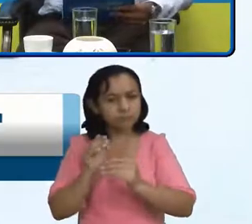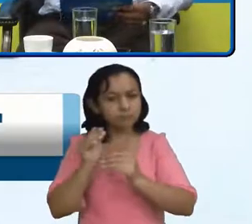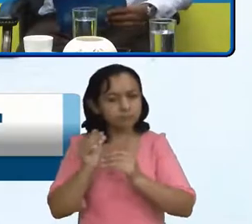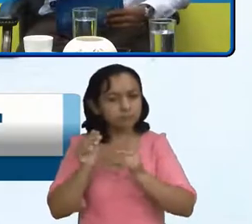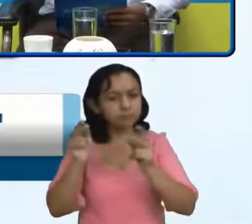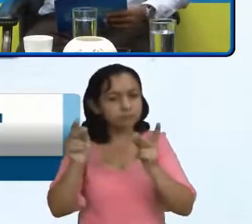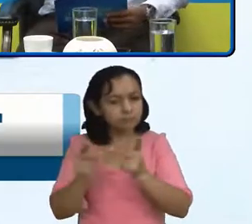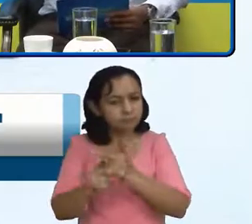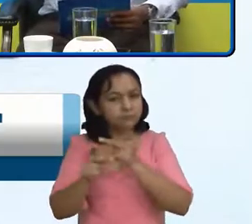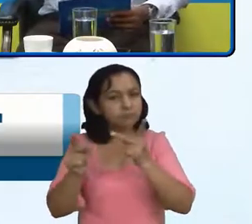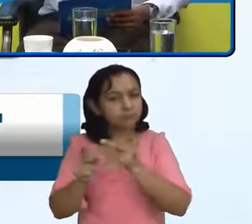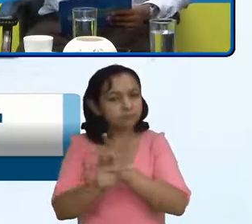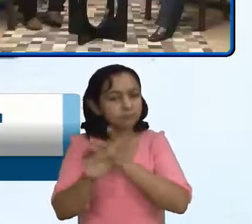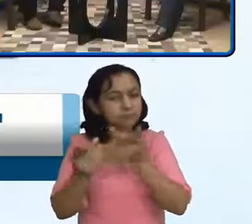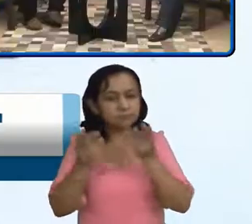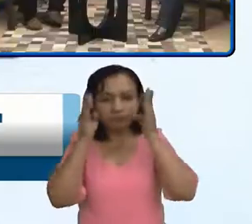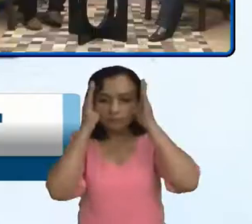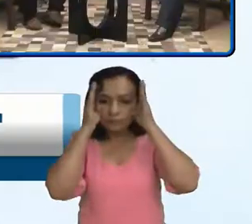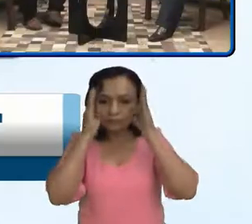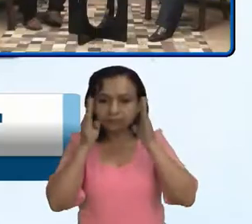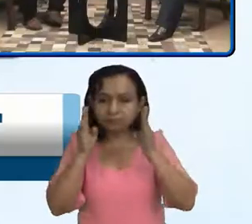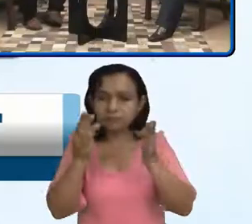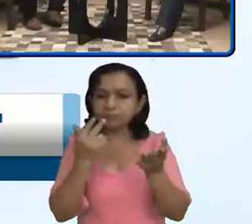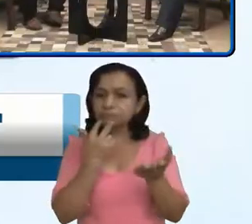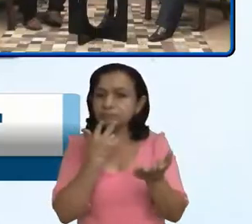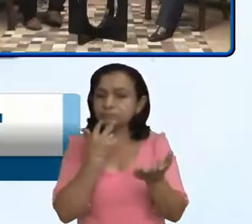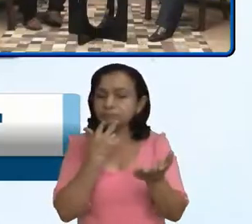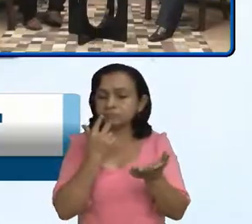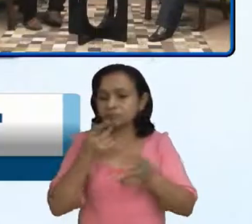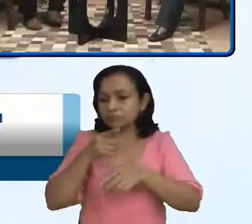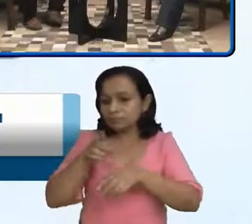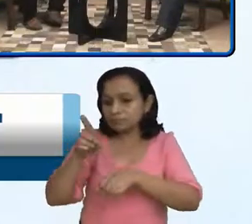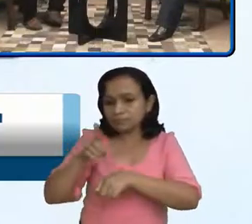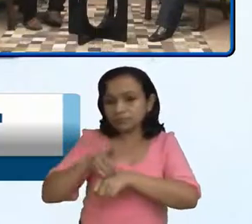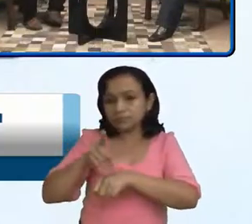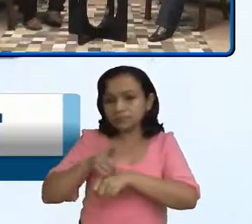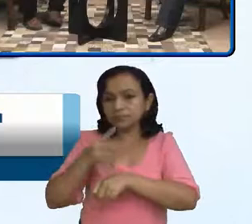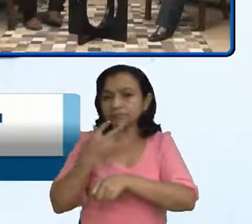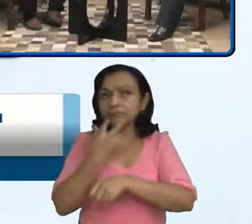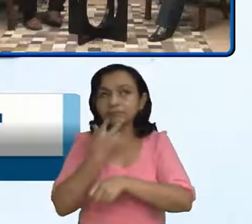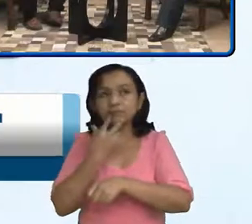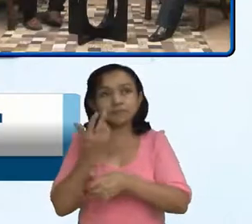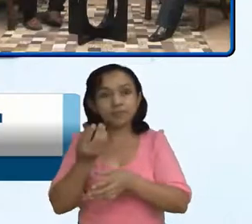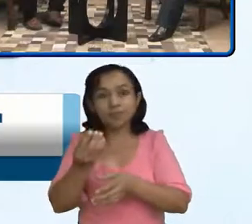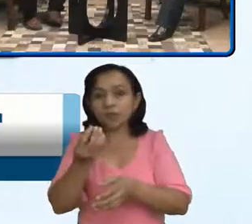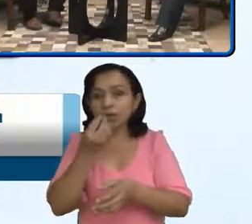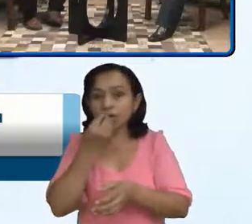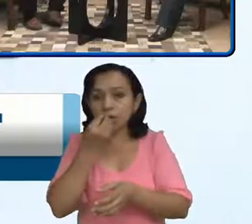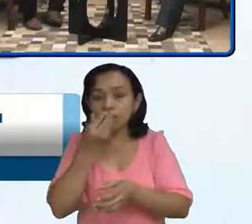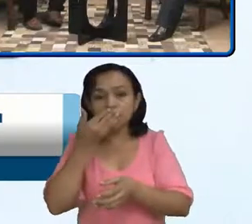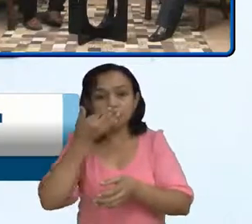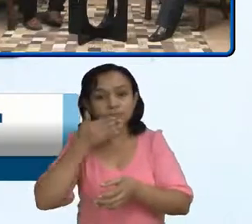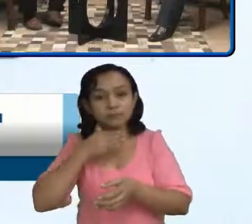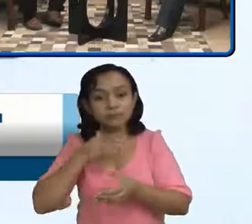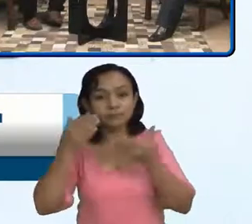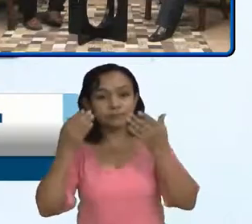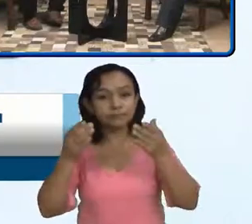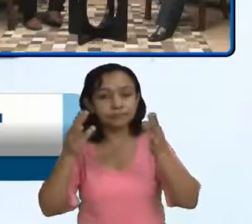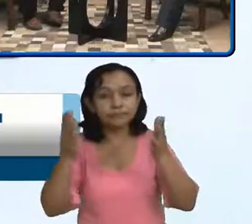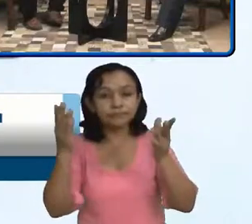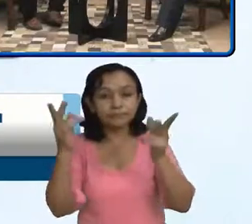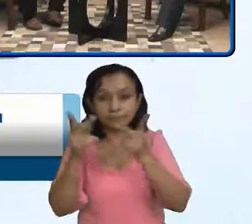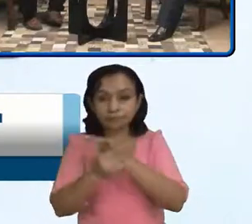que uno no le presta atención, no va al médico, sigue mal alimentándose, las cosas más bien